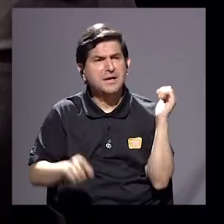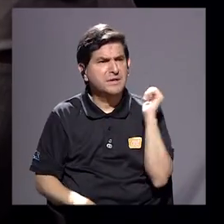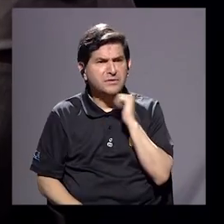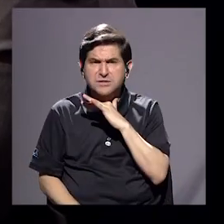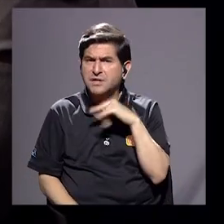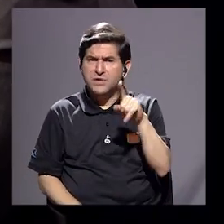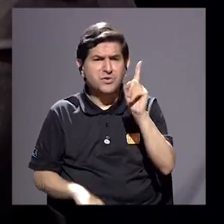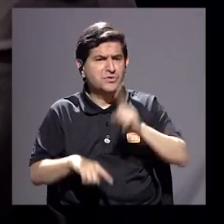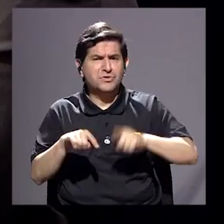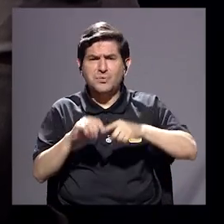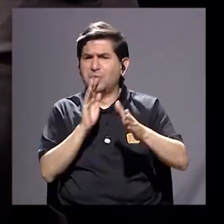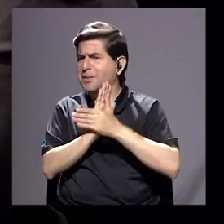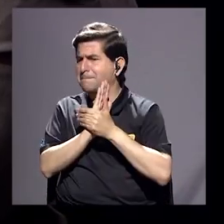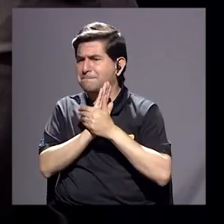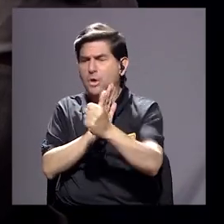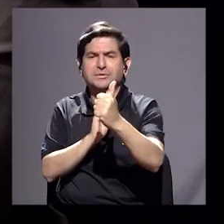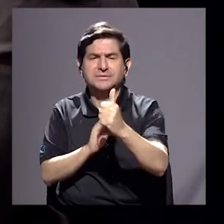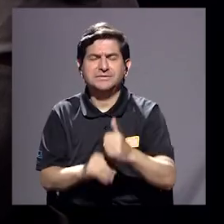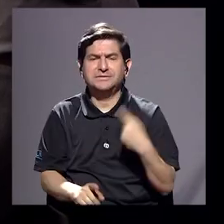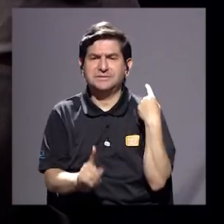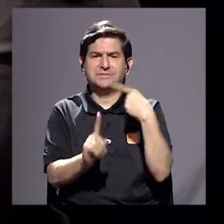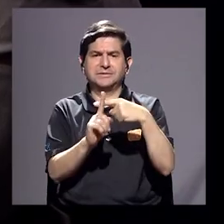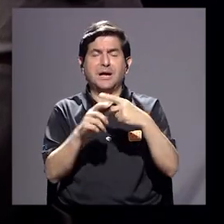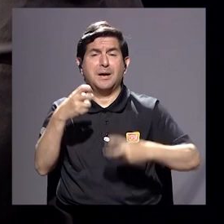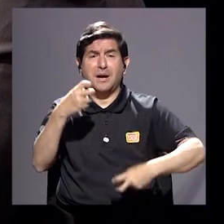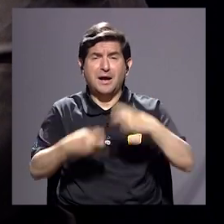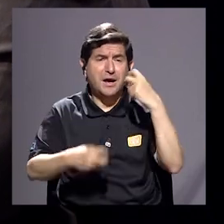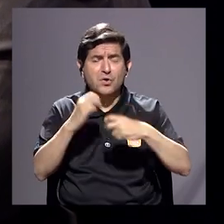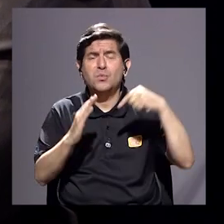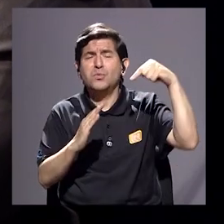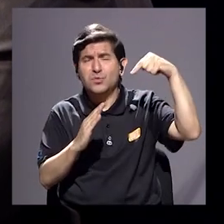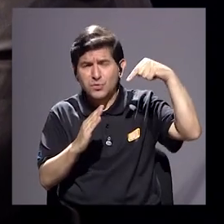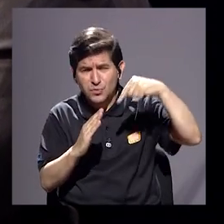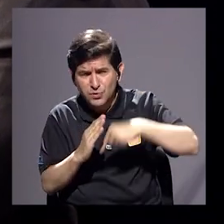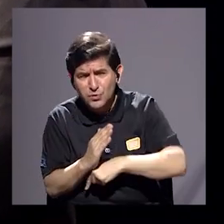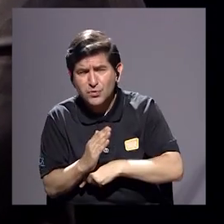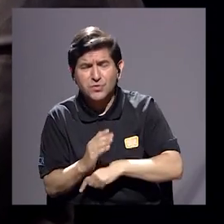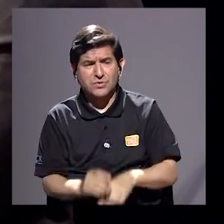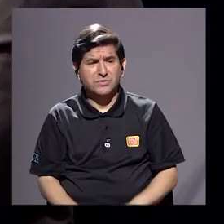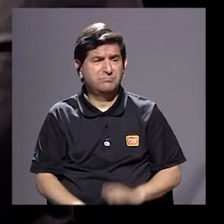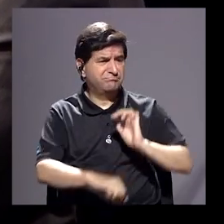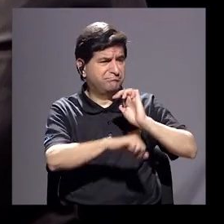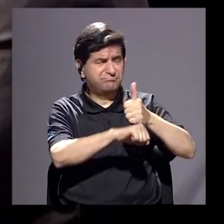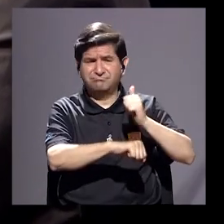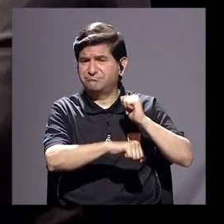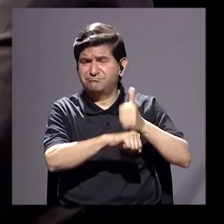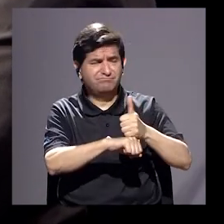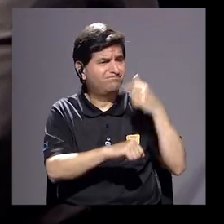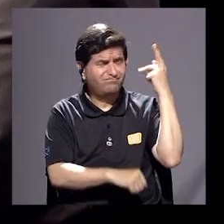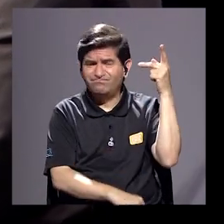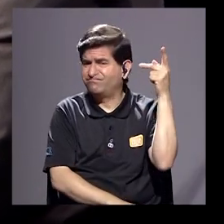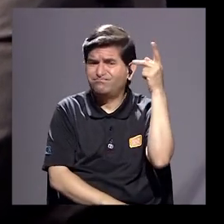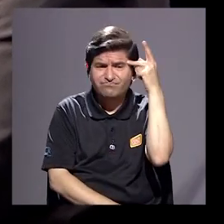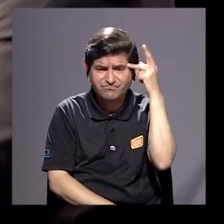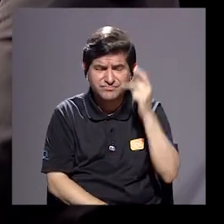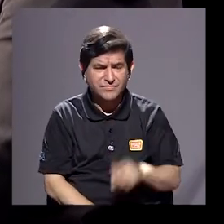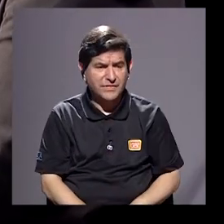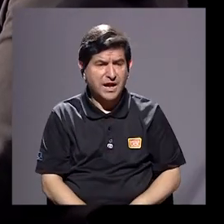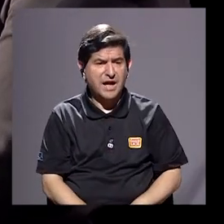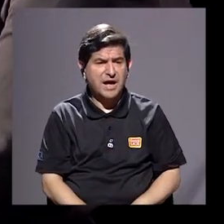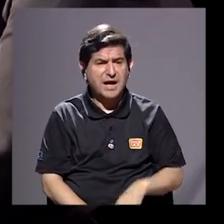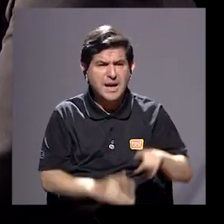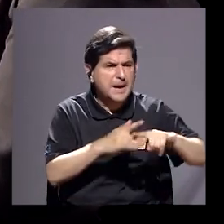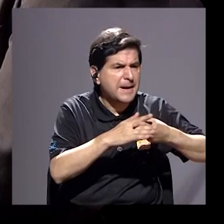yo no logran potenciar lo positivo hay un problema serio no definen bien las las políticas los mecanismos de comunicación